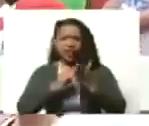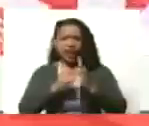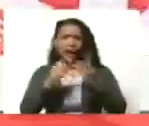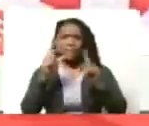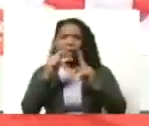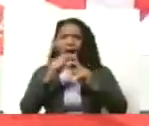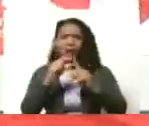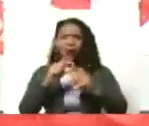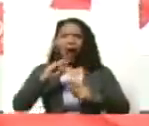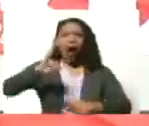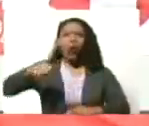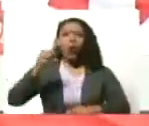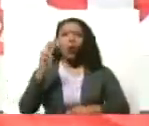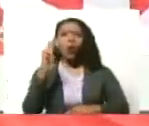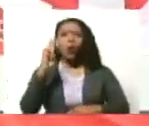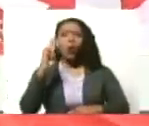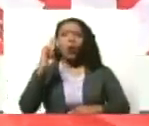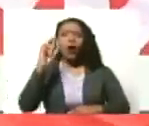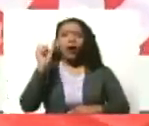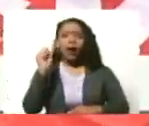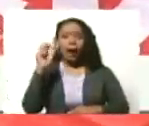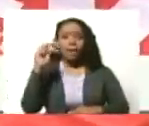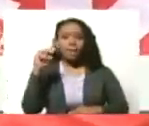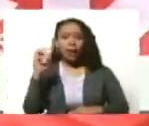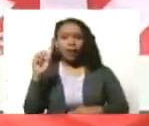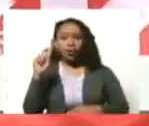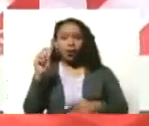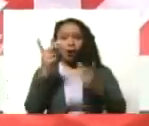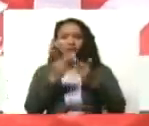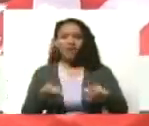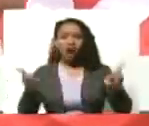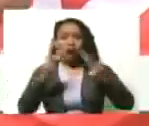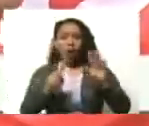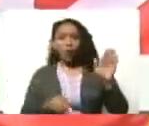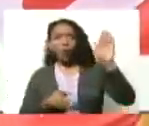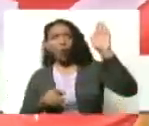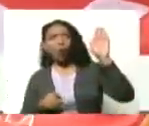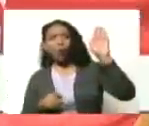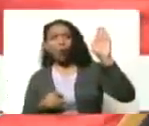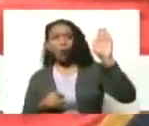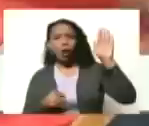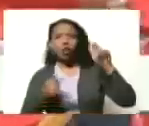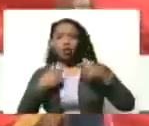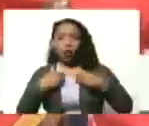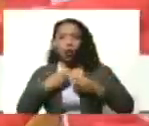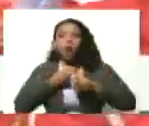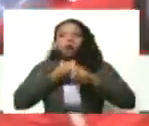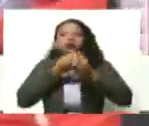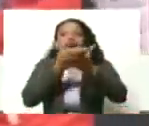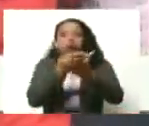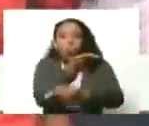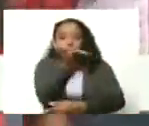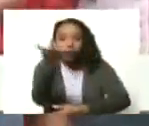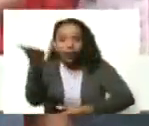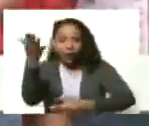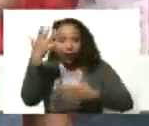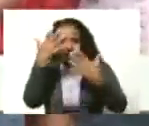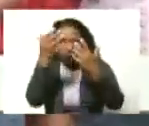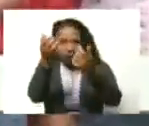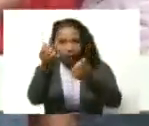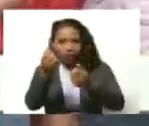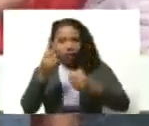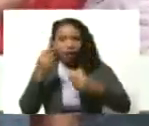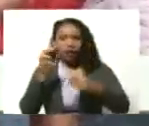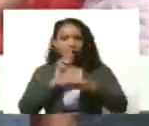juramentarse. El valor de un juramento. Les voy a echar un cuento. Les voy a echar un